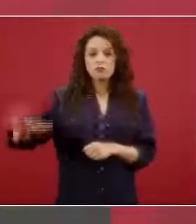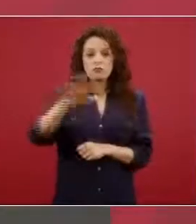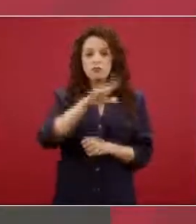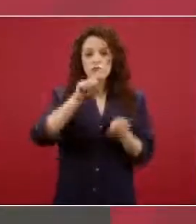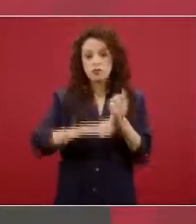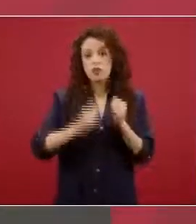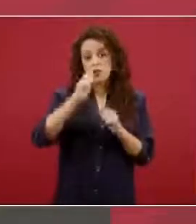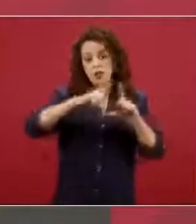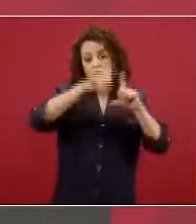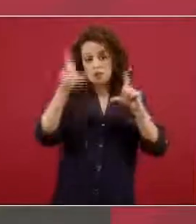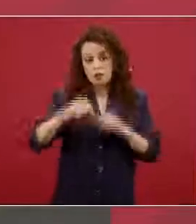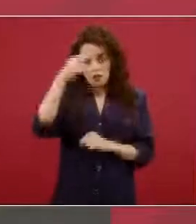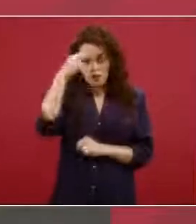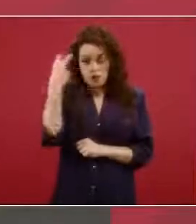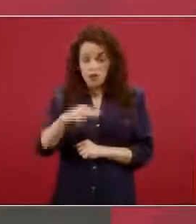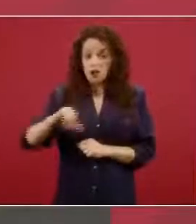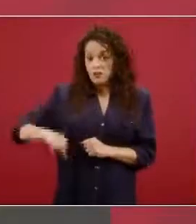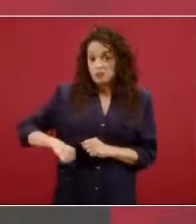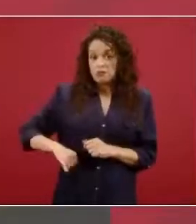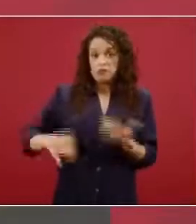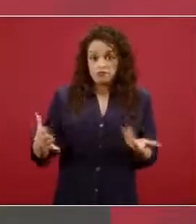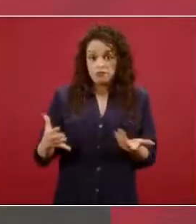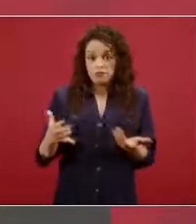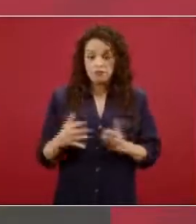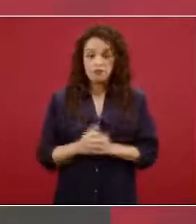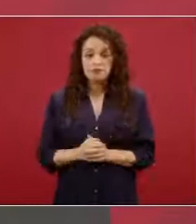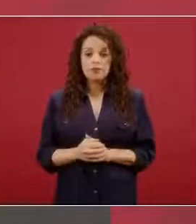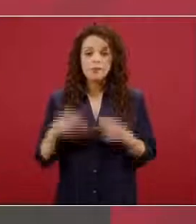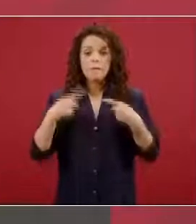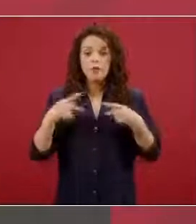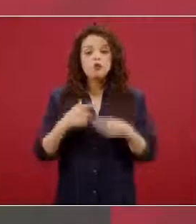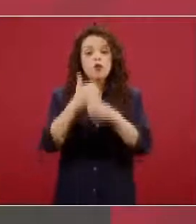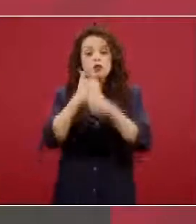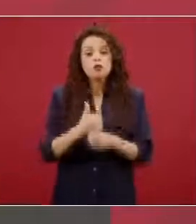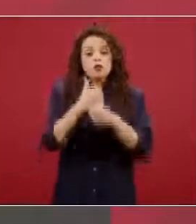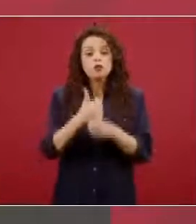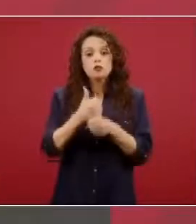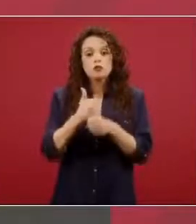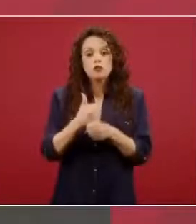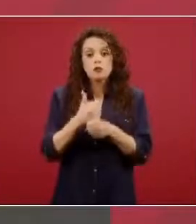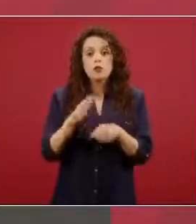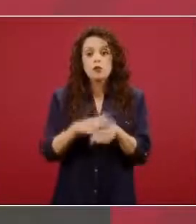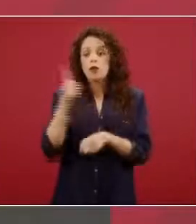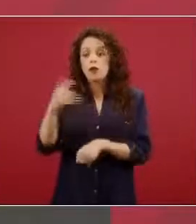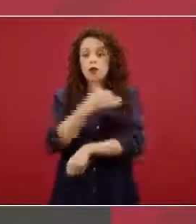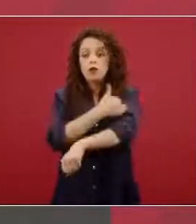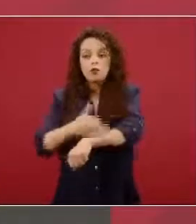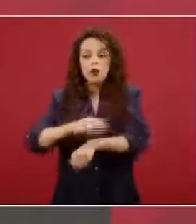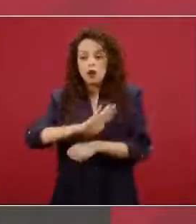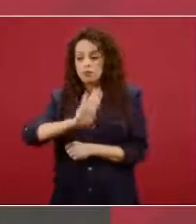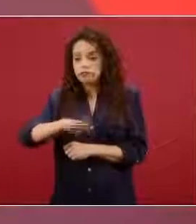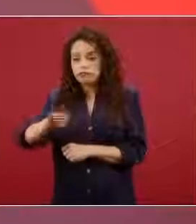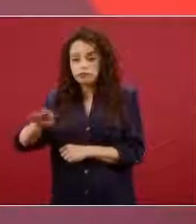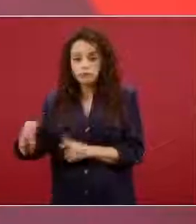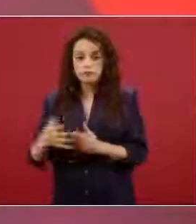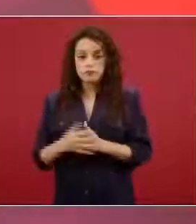de la nación, y seguramente las personas que viven el duelo de manera directa por haber perdido seres